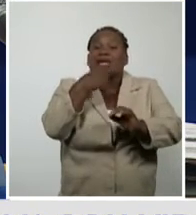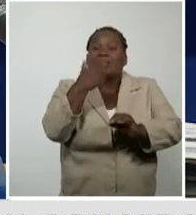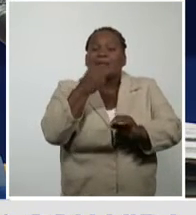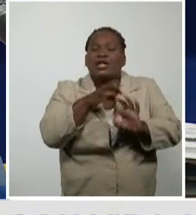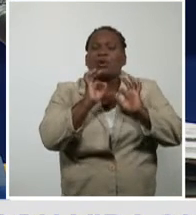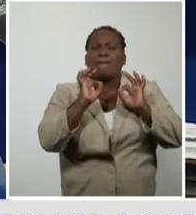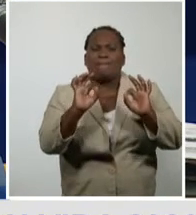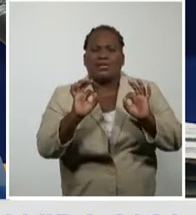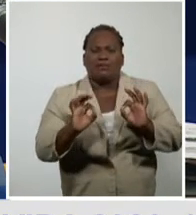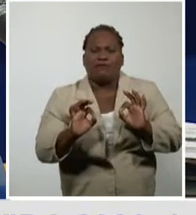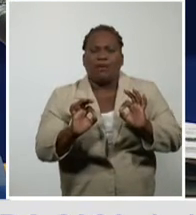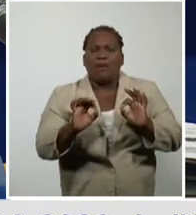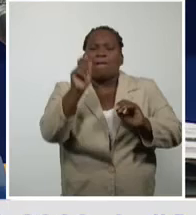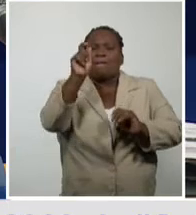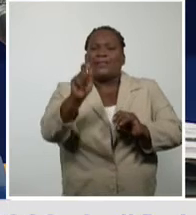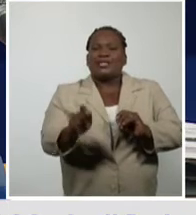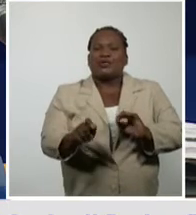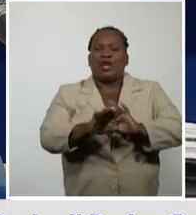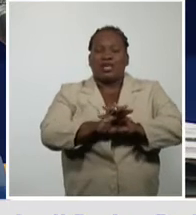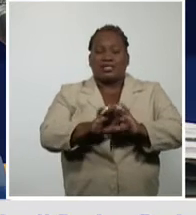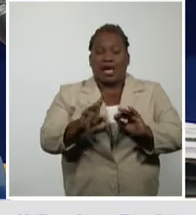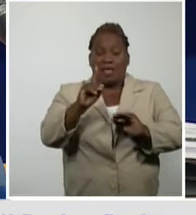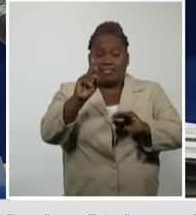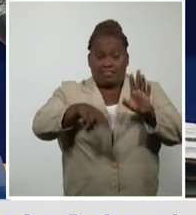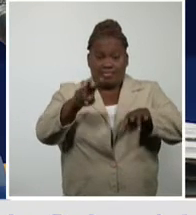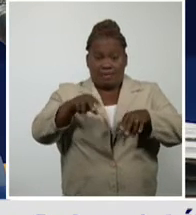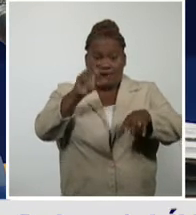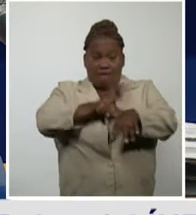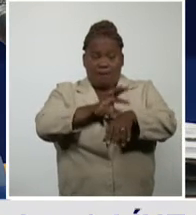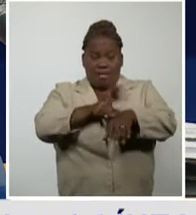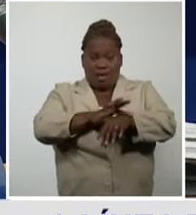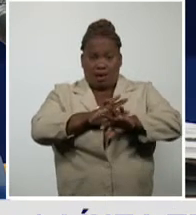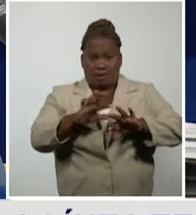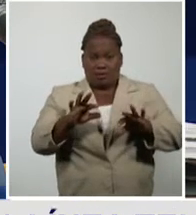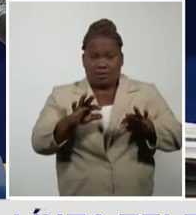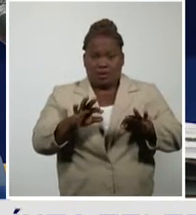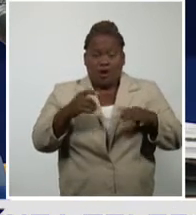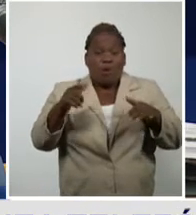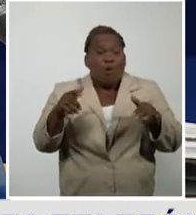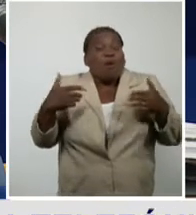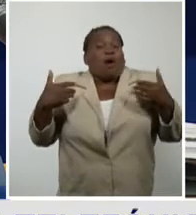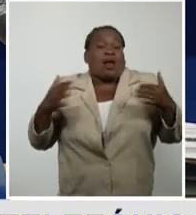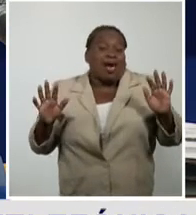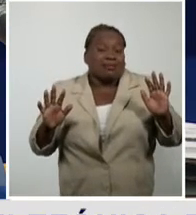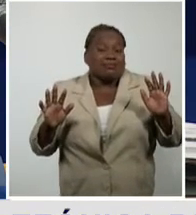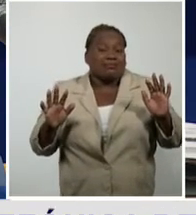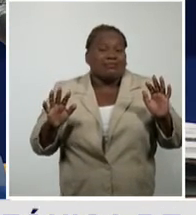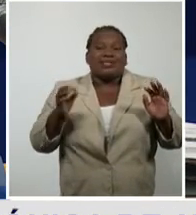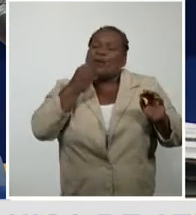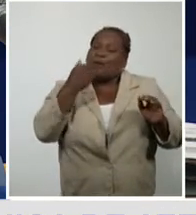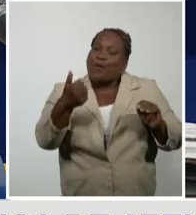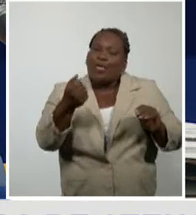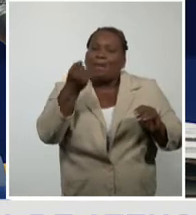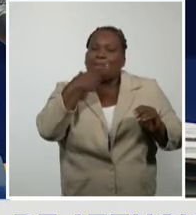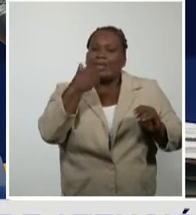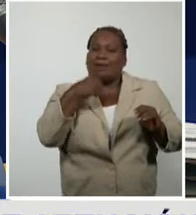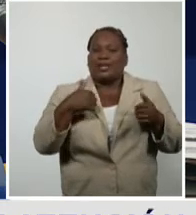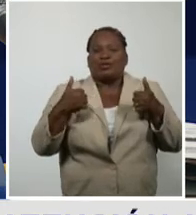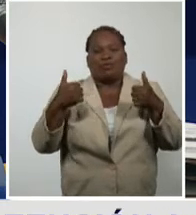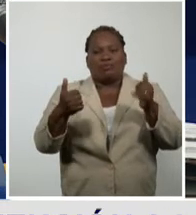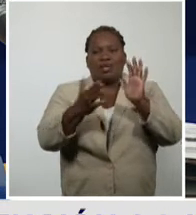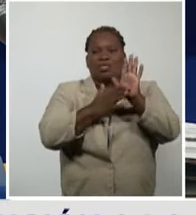para pacientes ya diagnosticados y que ojalá sea un medicamento que realmente demuestre